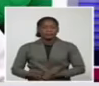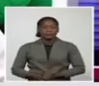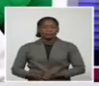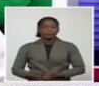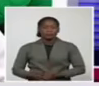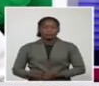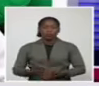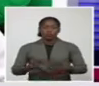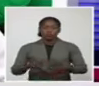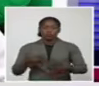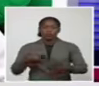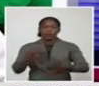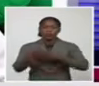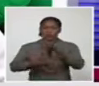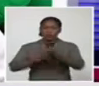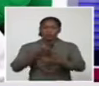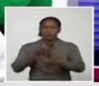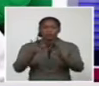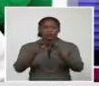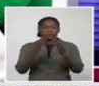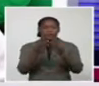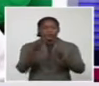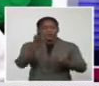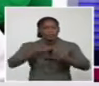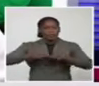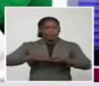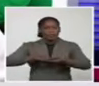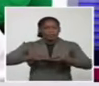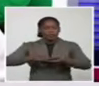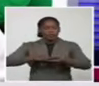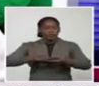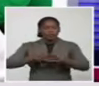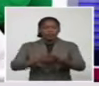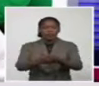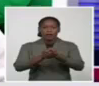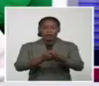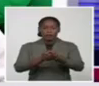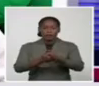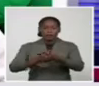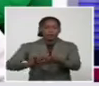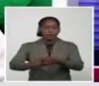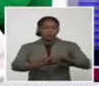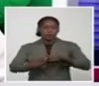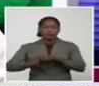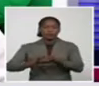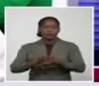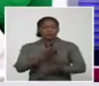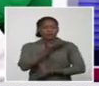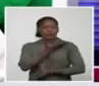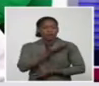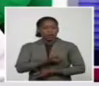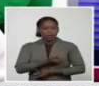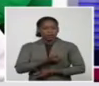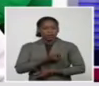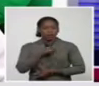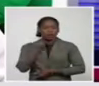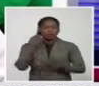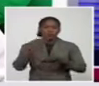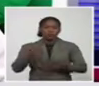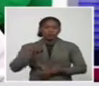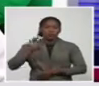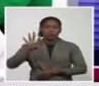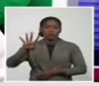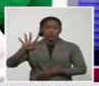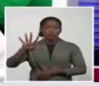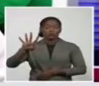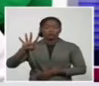las condolencias a familiares, amistades y lamentamos mucho el fallecimiento de estas 4 personas